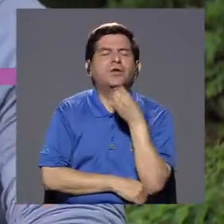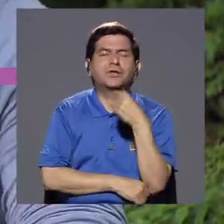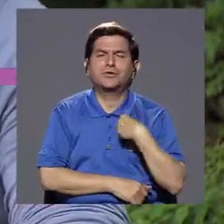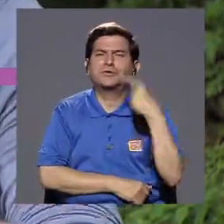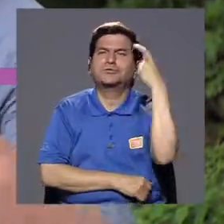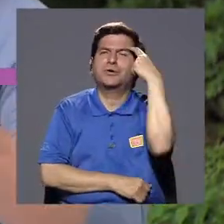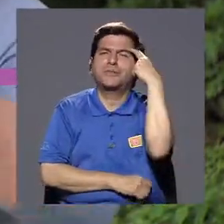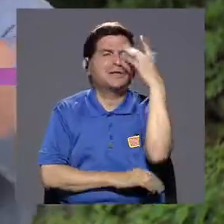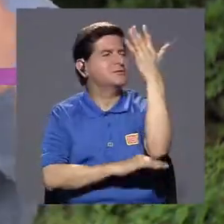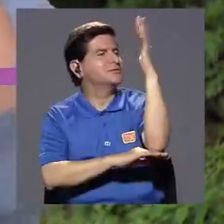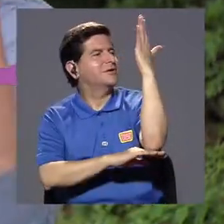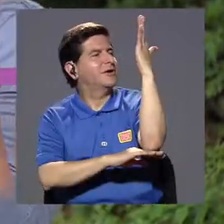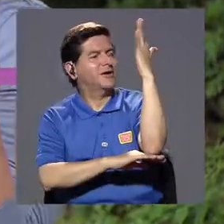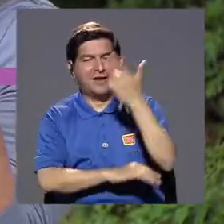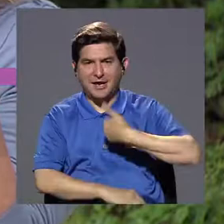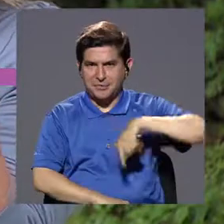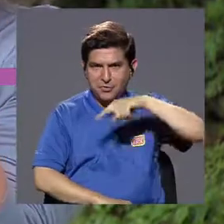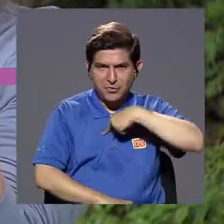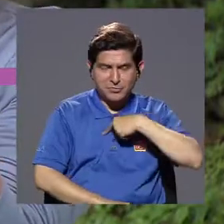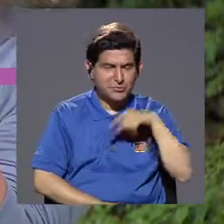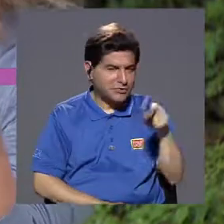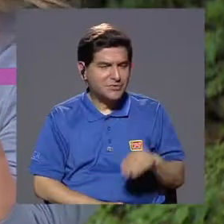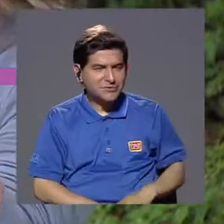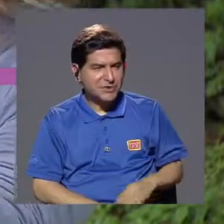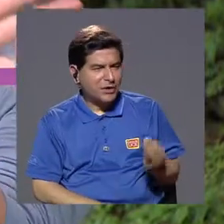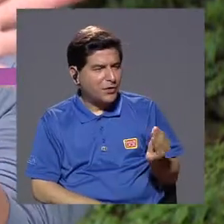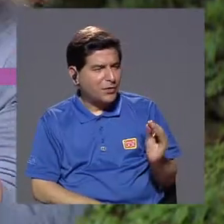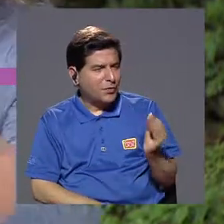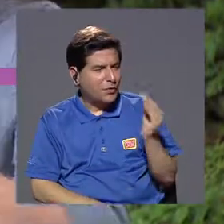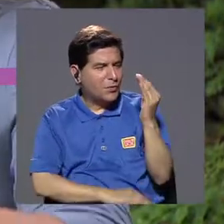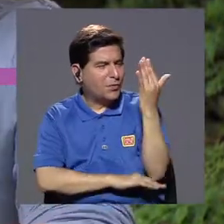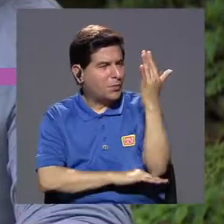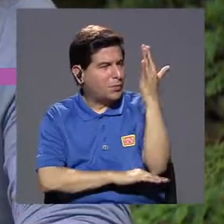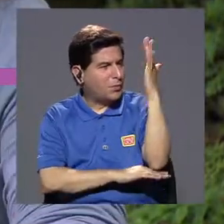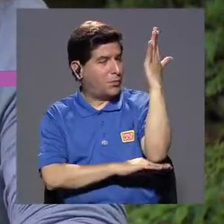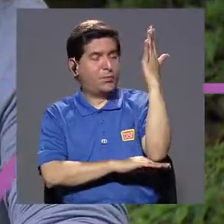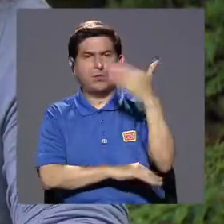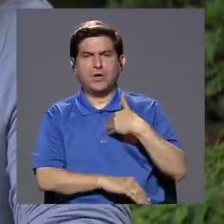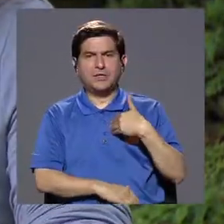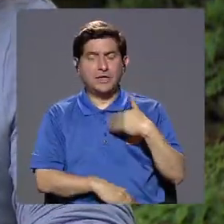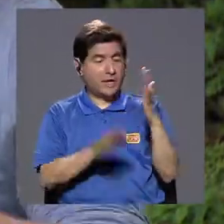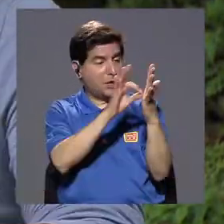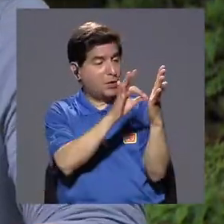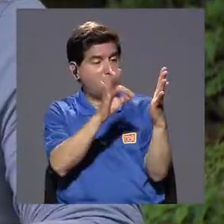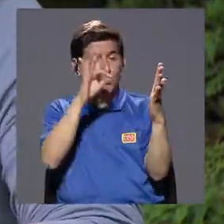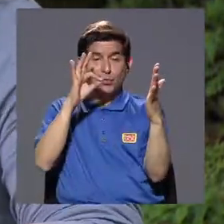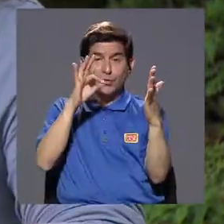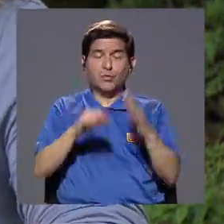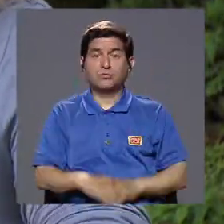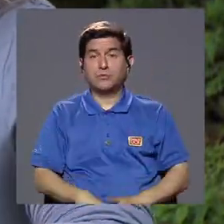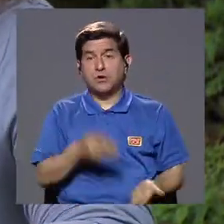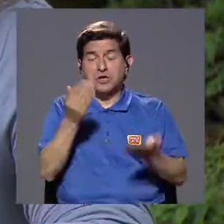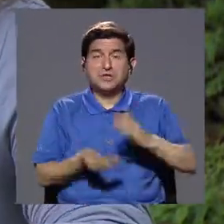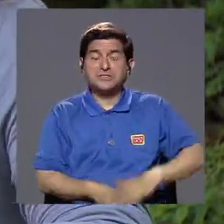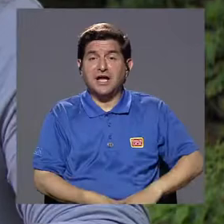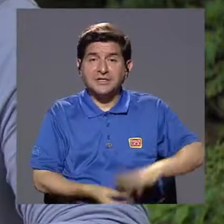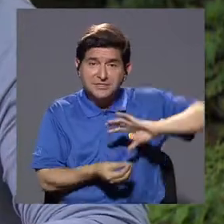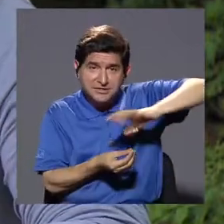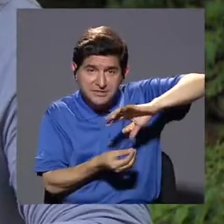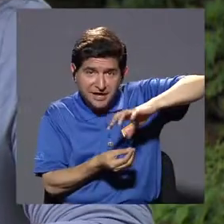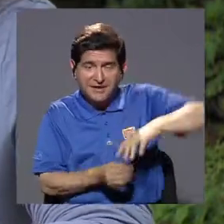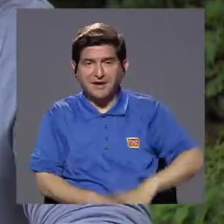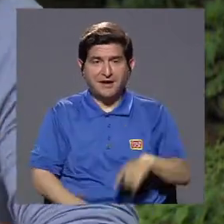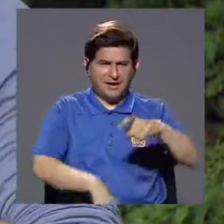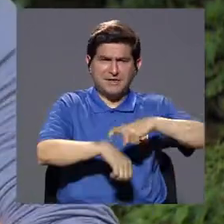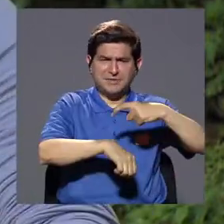sido alimentando y que ha ido creciendo y que por ejemplo tienen las frutas entonces tiene las naranjas y si en ese momento tal vez yo me siento mal o me